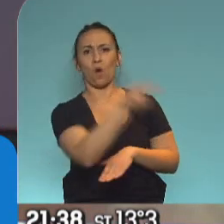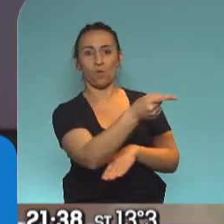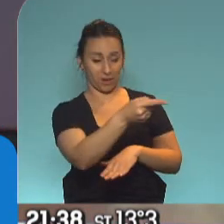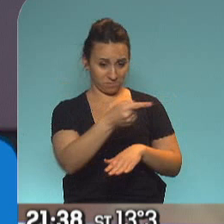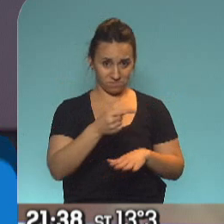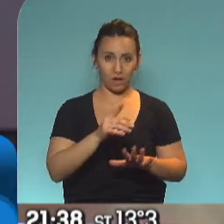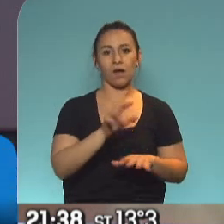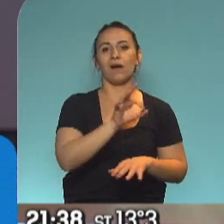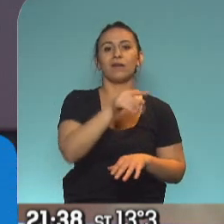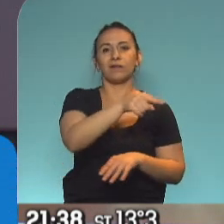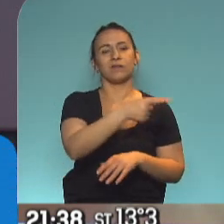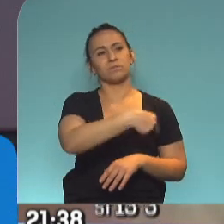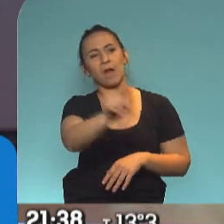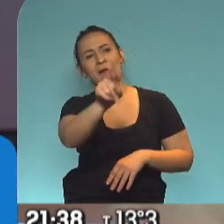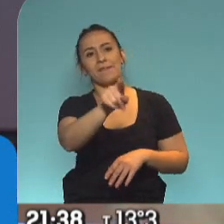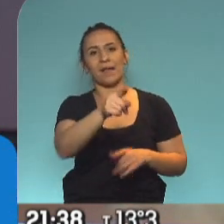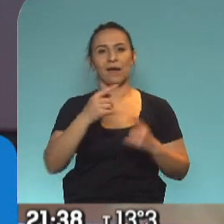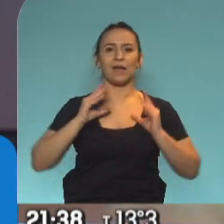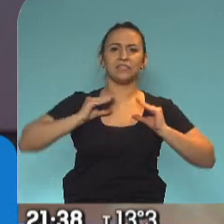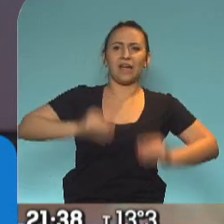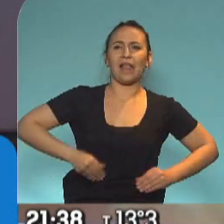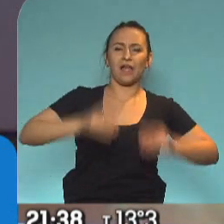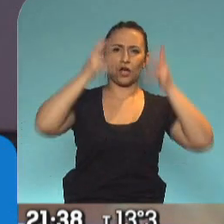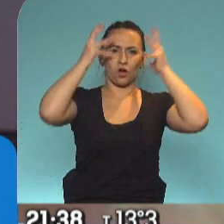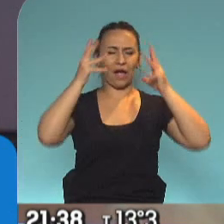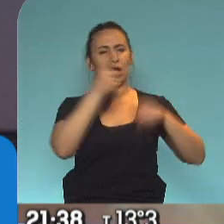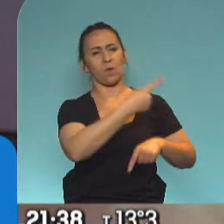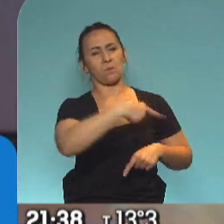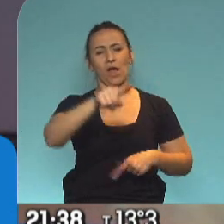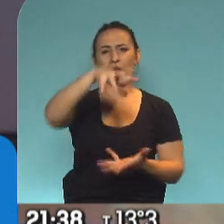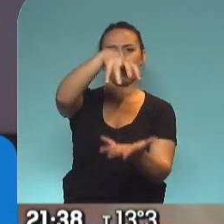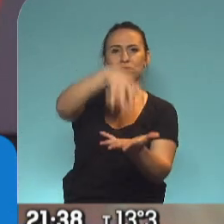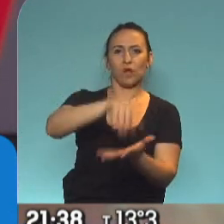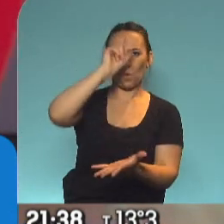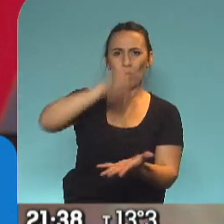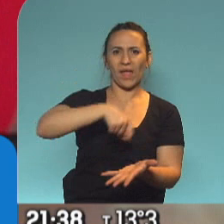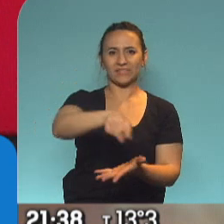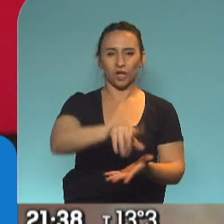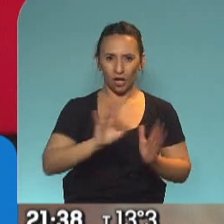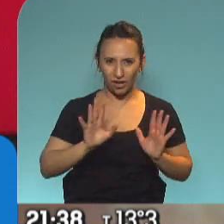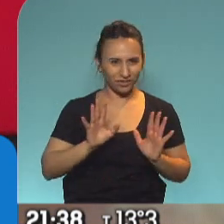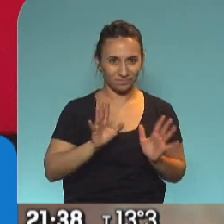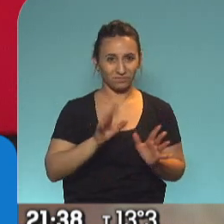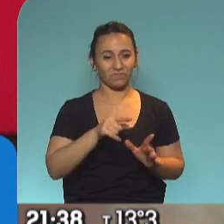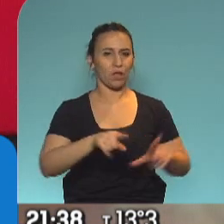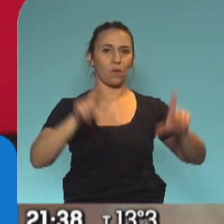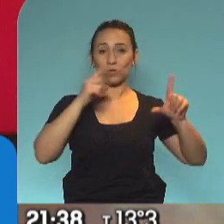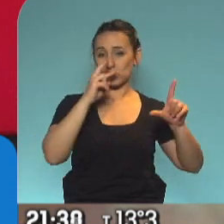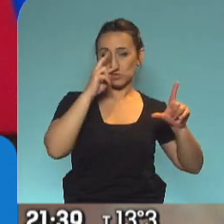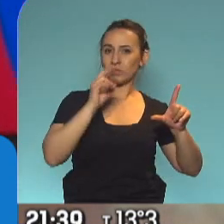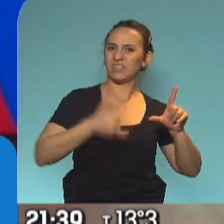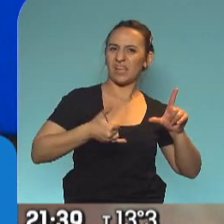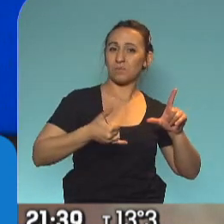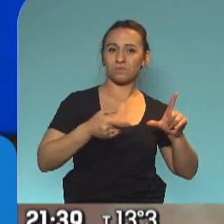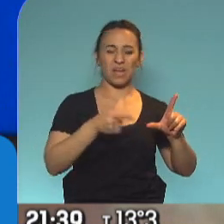chaleco antibalas y con un casco en la puerta de Comodoro Pi. Todo eso puede servir para la autopromoción personal, para